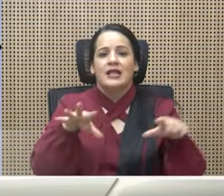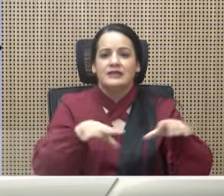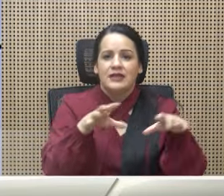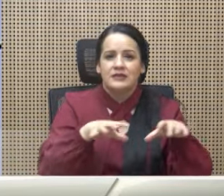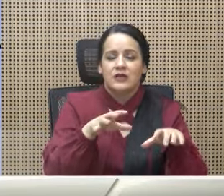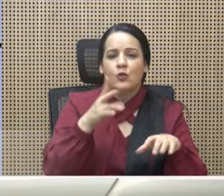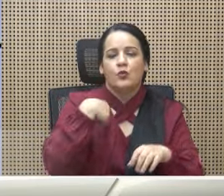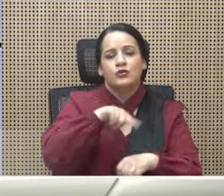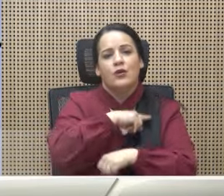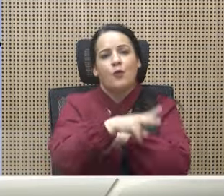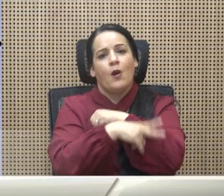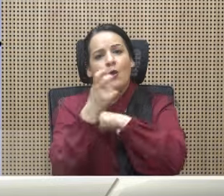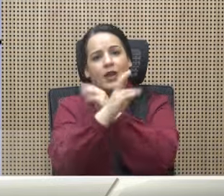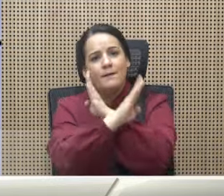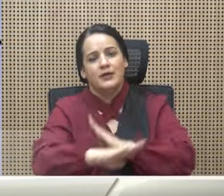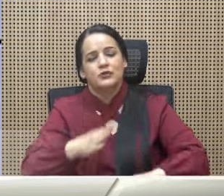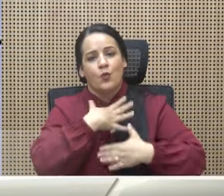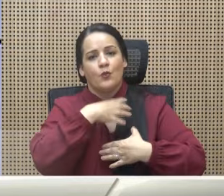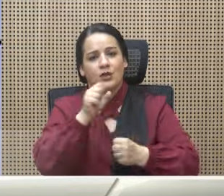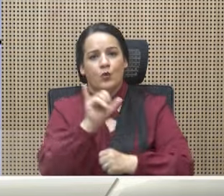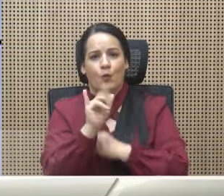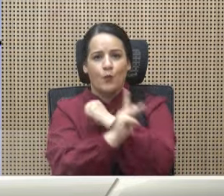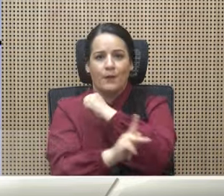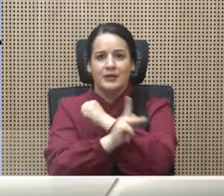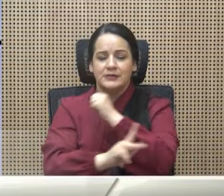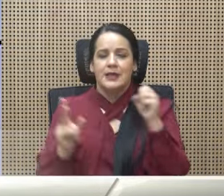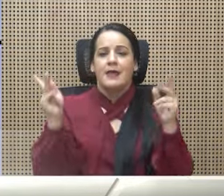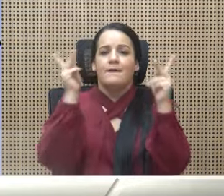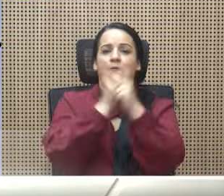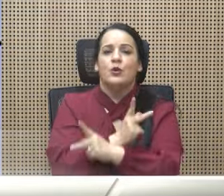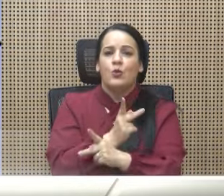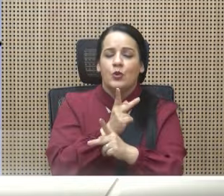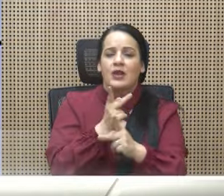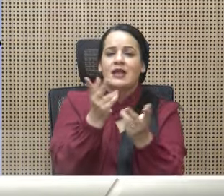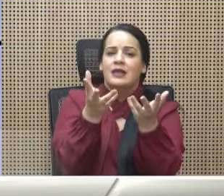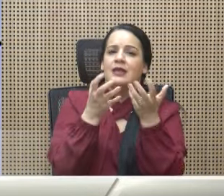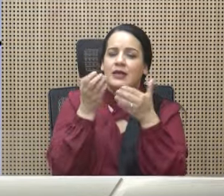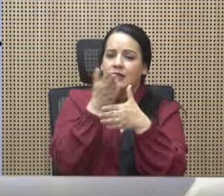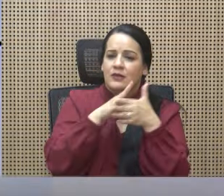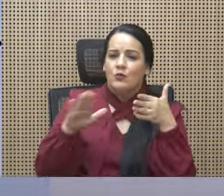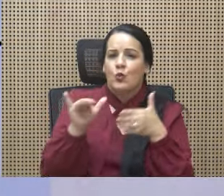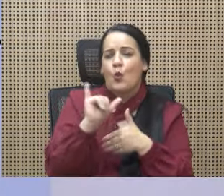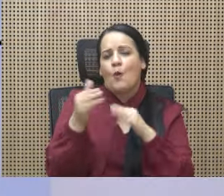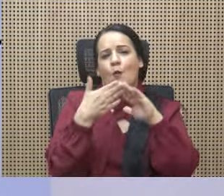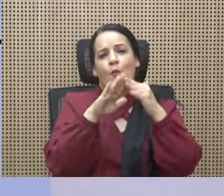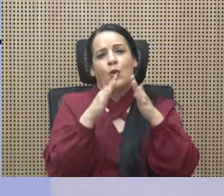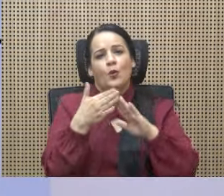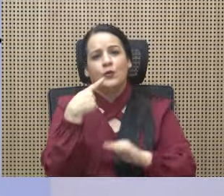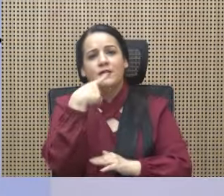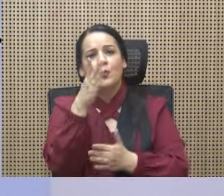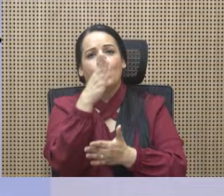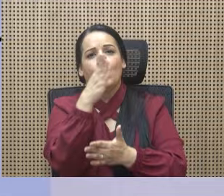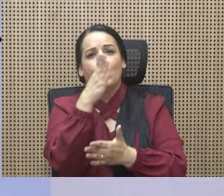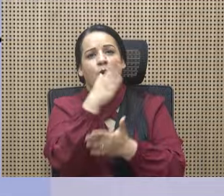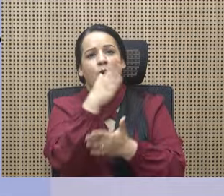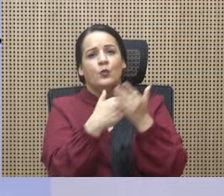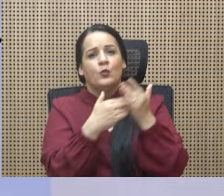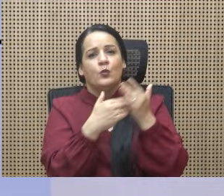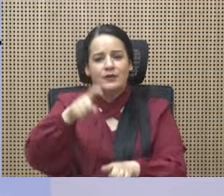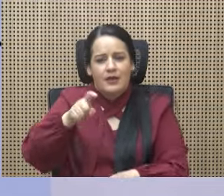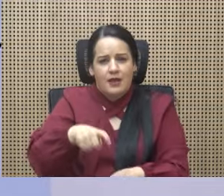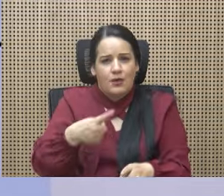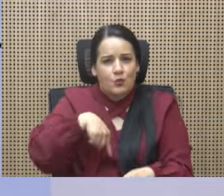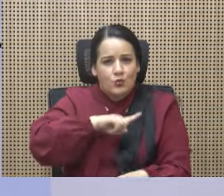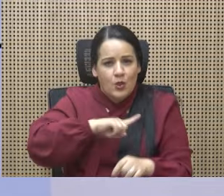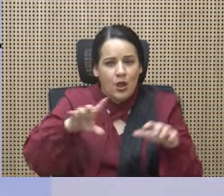confianza como país y más grave Aún se empeñan en dividirnos como pueblo les menciono algunas situaciones que requieren que actuemos con